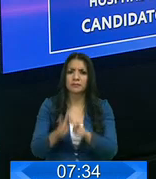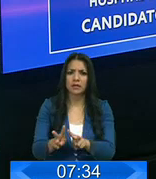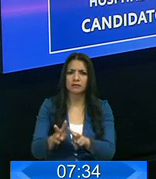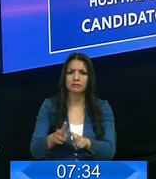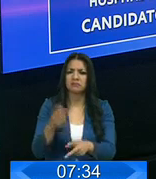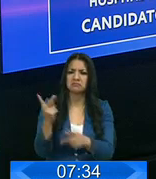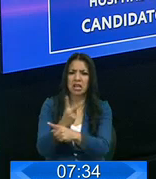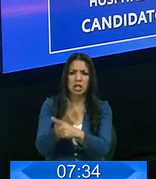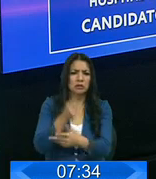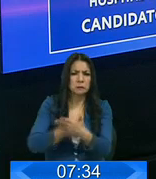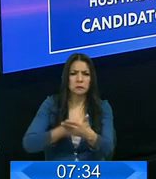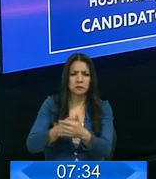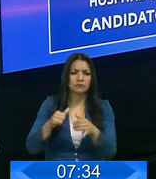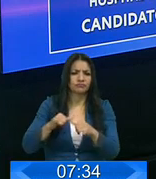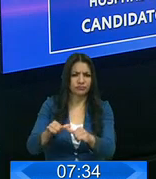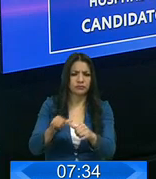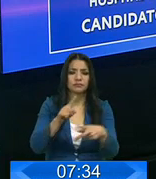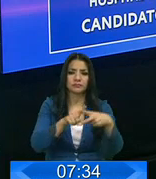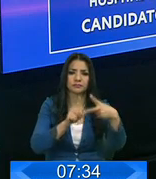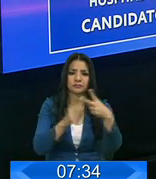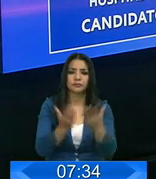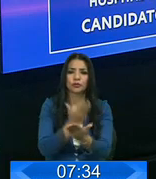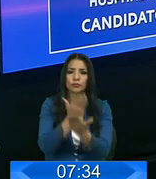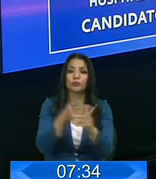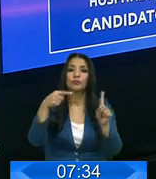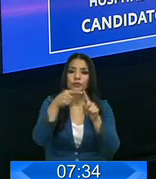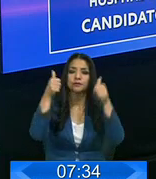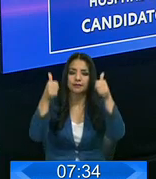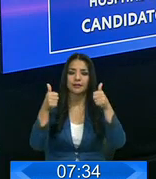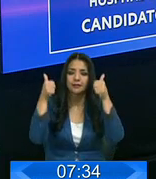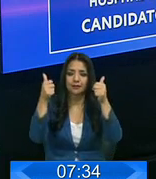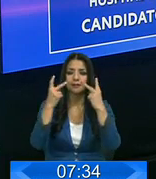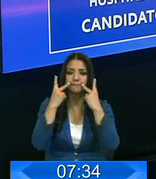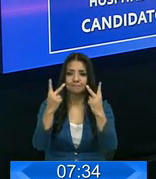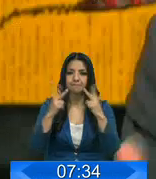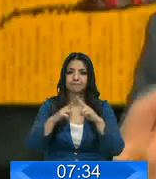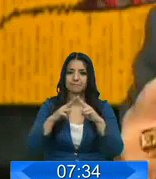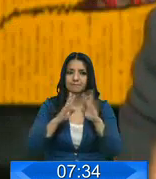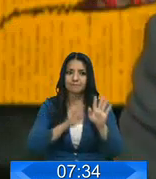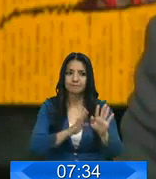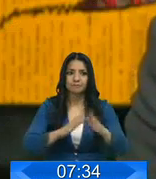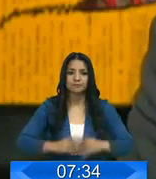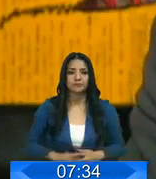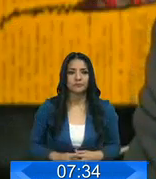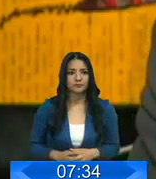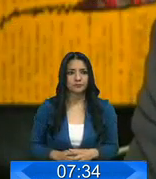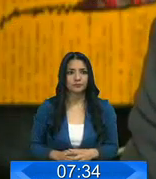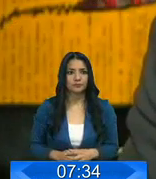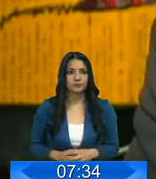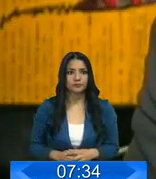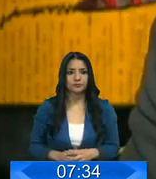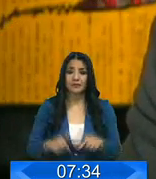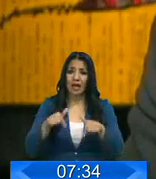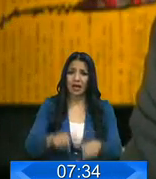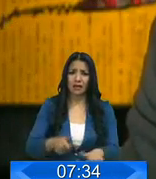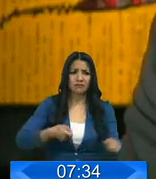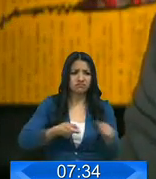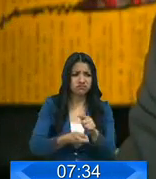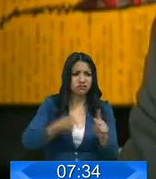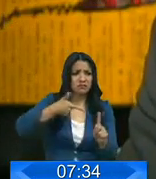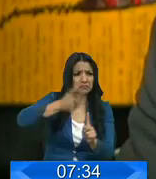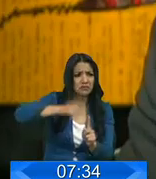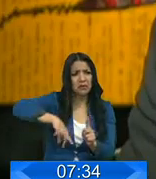la delincuencia. Estas son de las dos propuestas que tiene este candidato. Miremos. No es posible que aquí maten, roben,